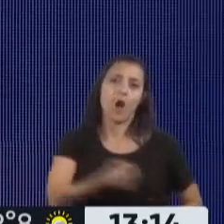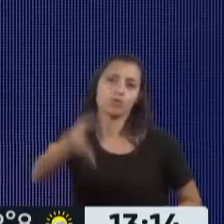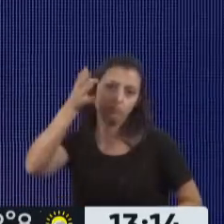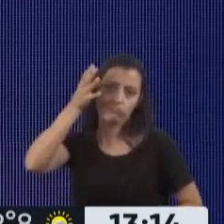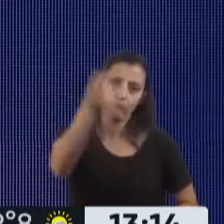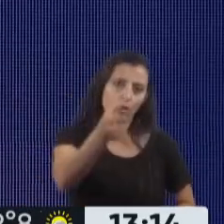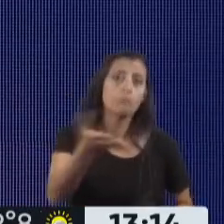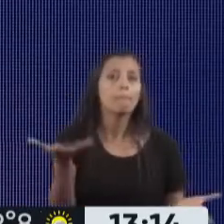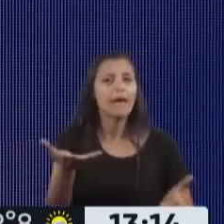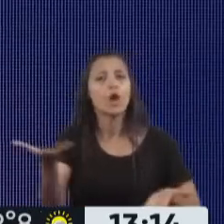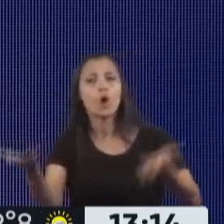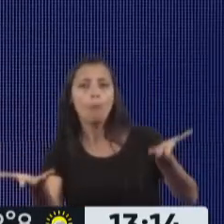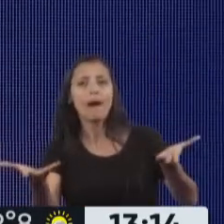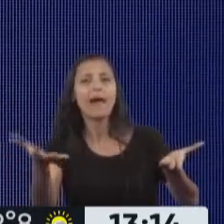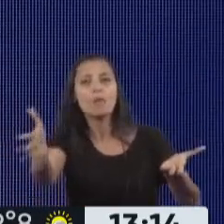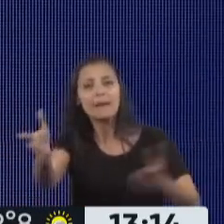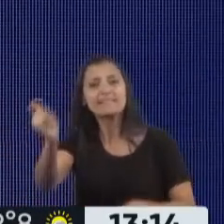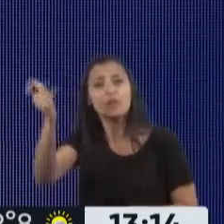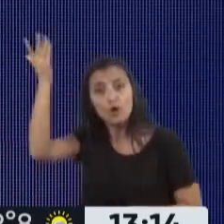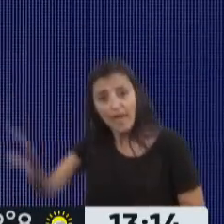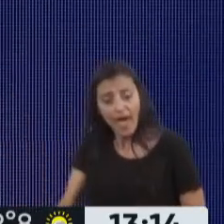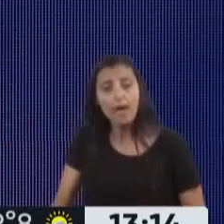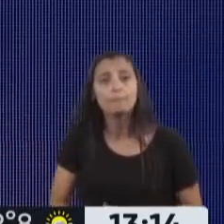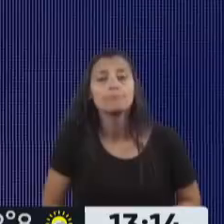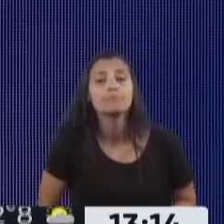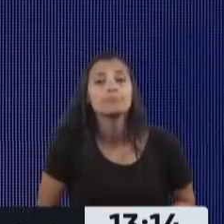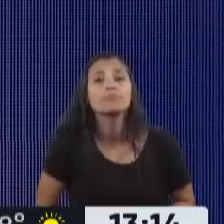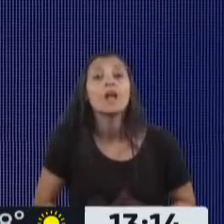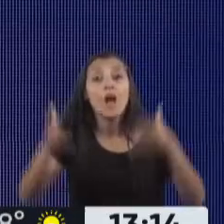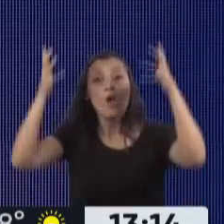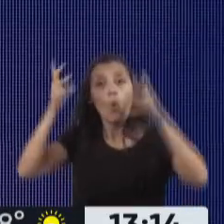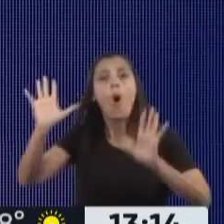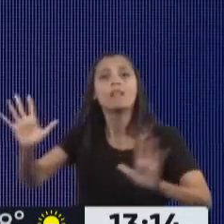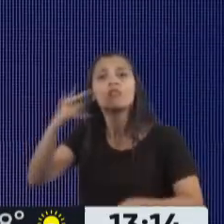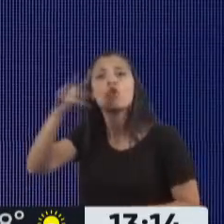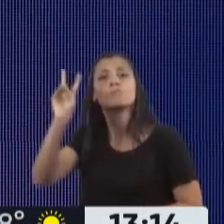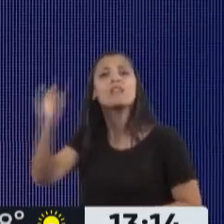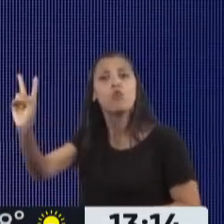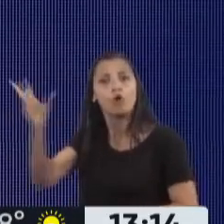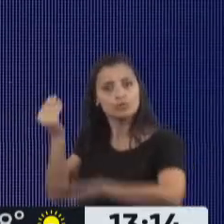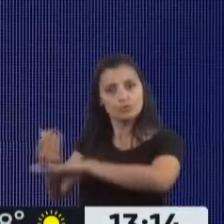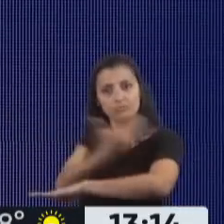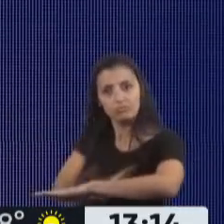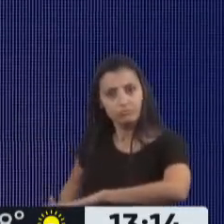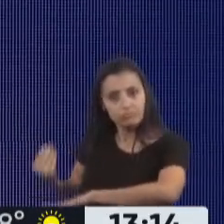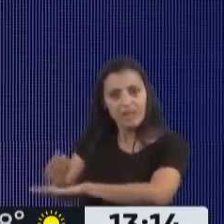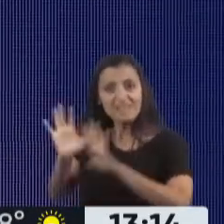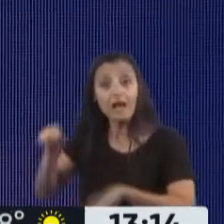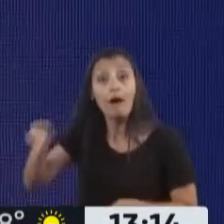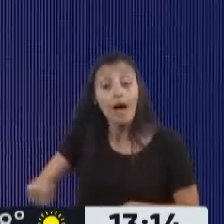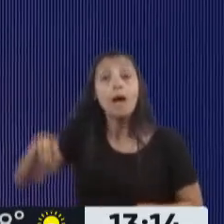de magnitud importante, fue lo que pasó con Duhalde en el 2002. Ese año el PBI